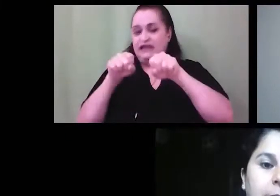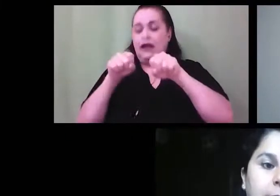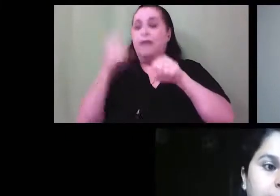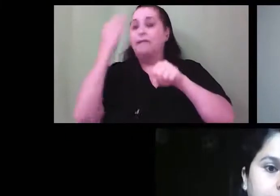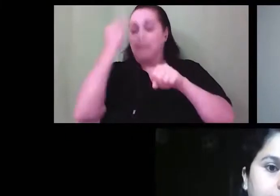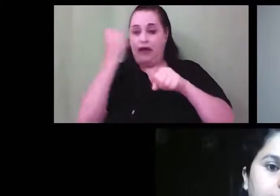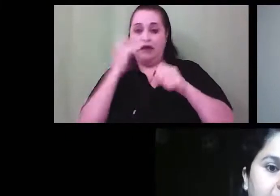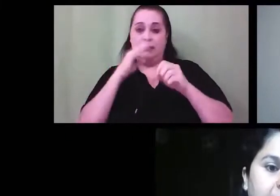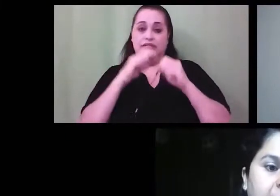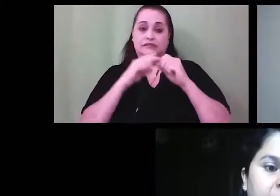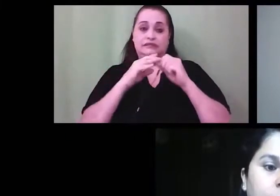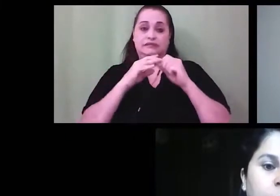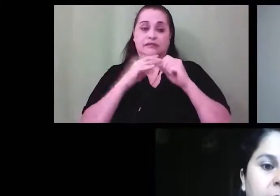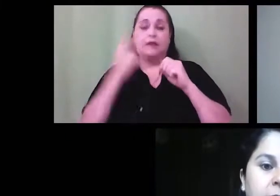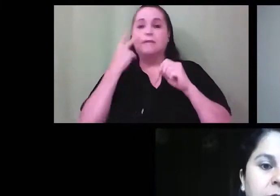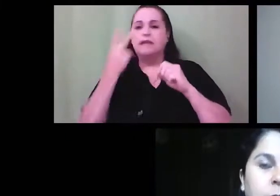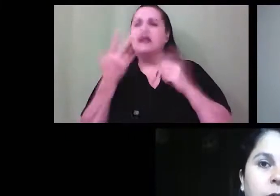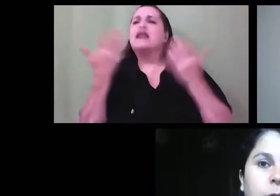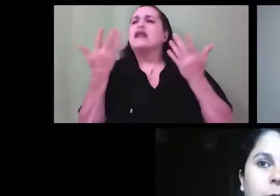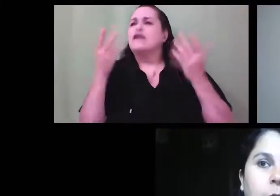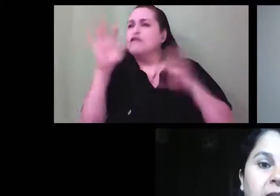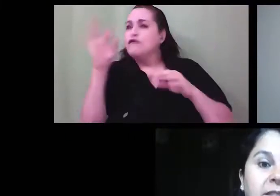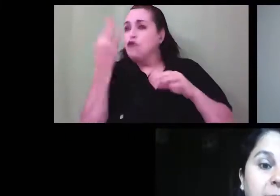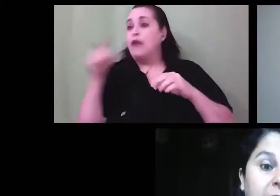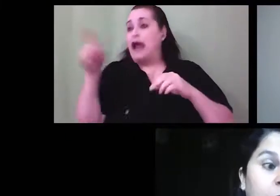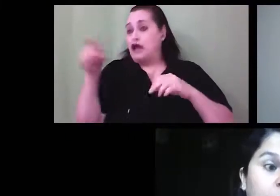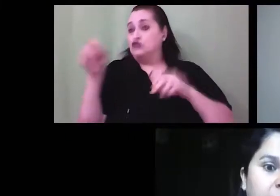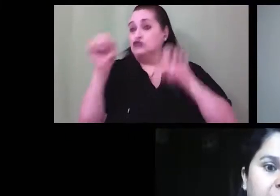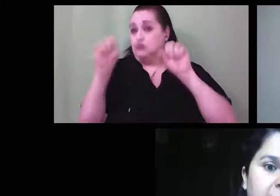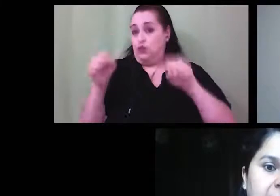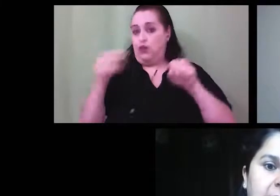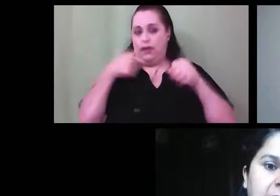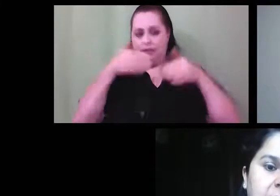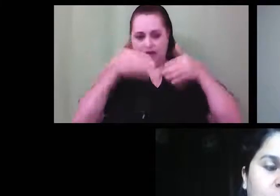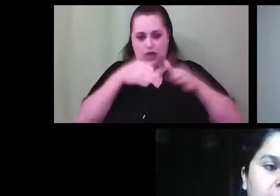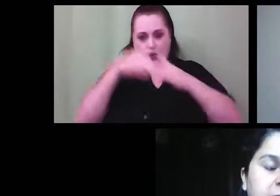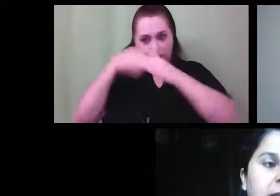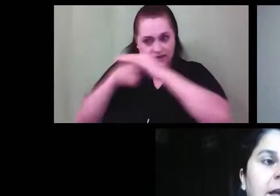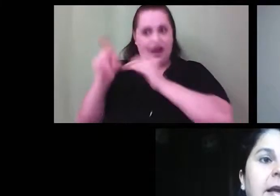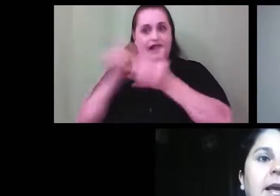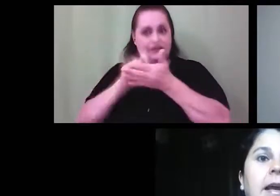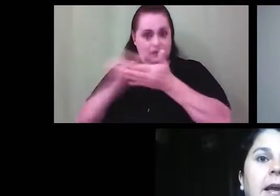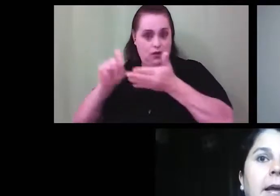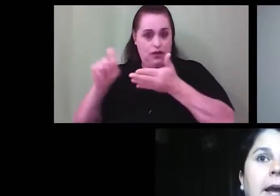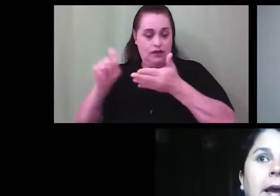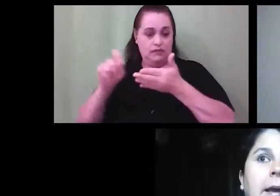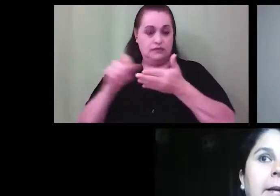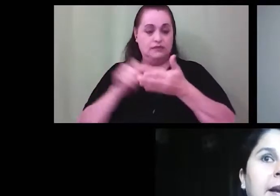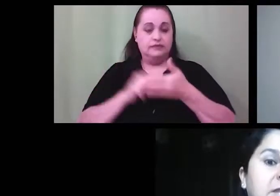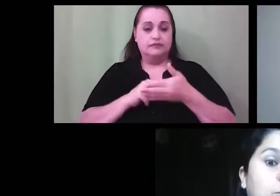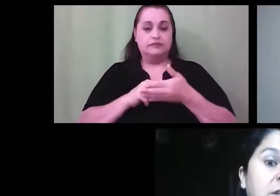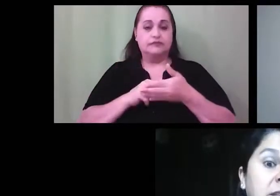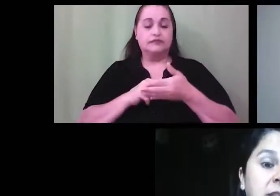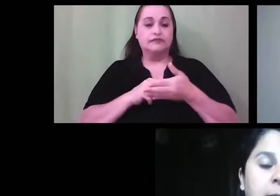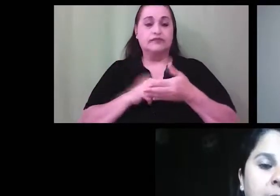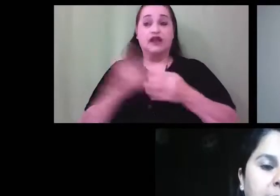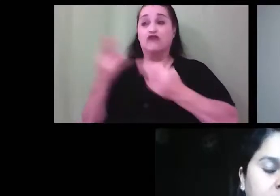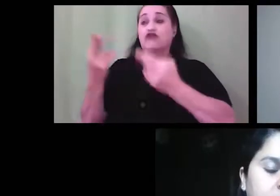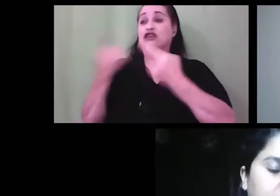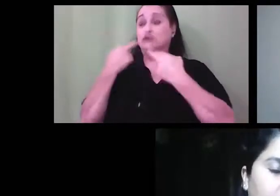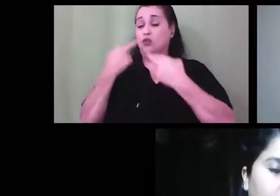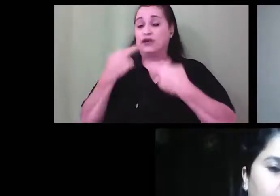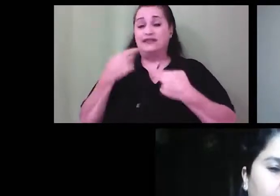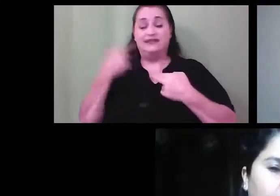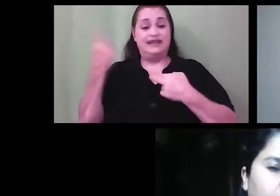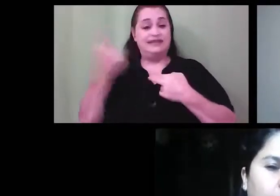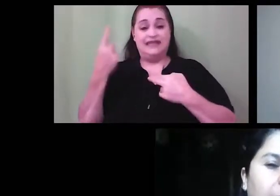para ver de qué forma ellos podía mi hijo ingresar a las escuelas. La respuesta siempre,